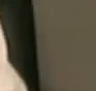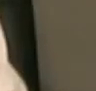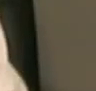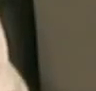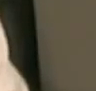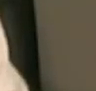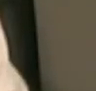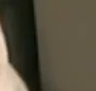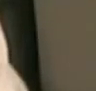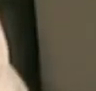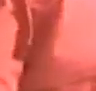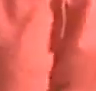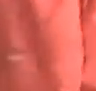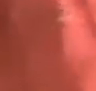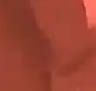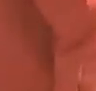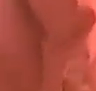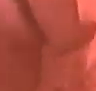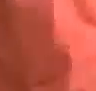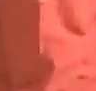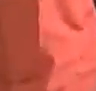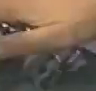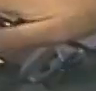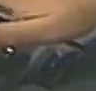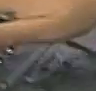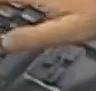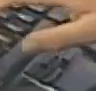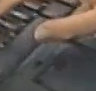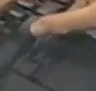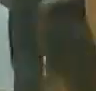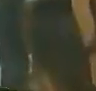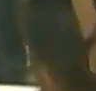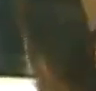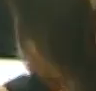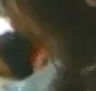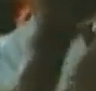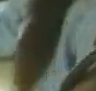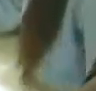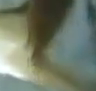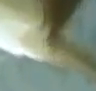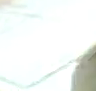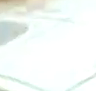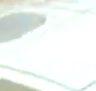78.31% de las actas escrutadas. Candidato Hugo Rafael Chávez Fría,